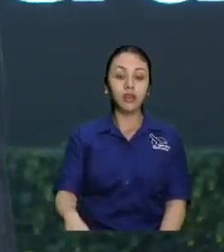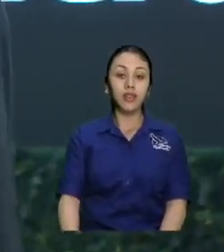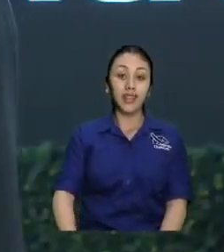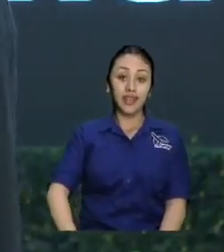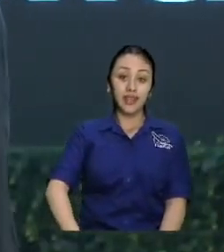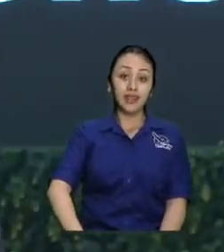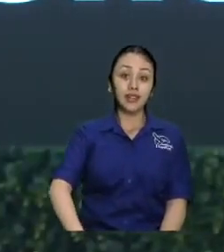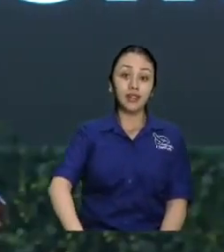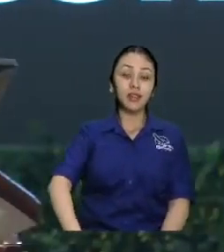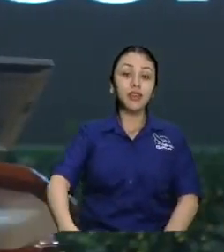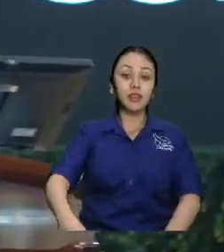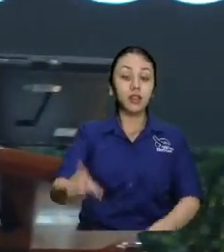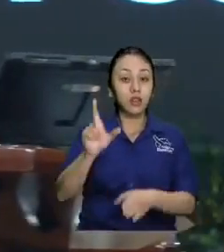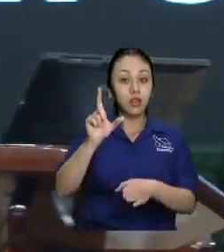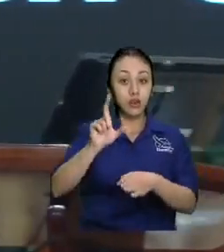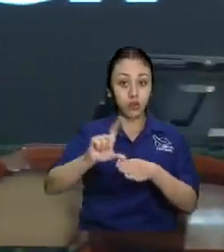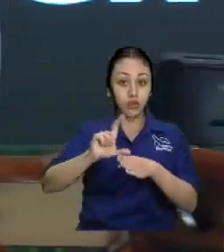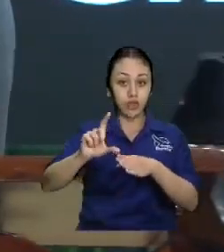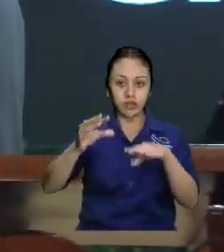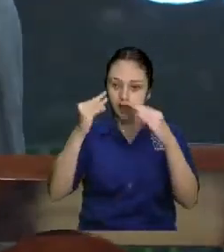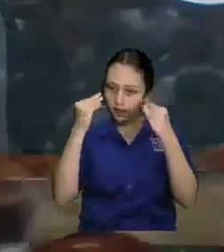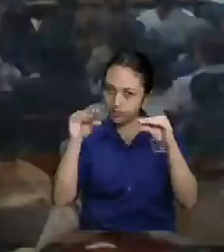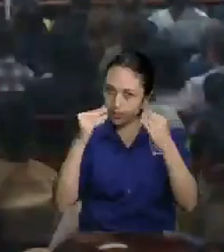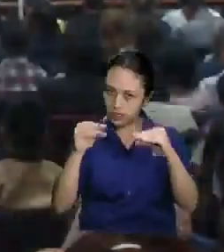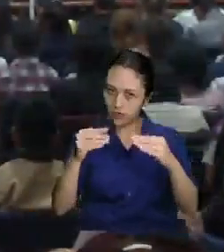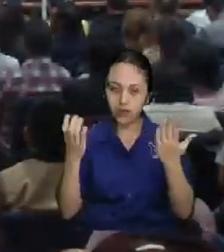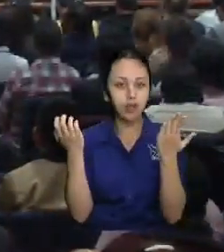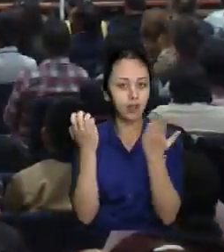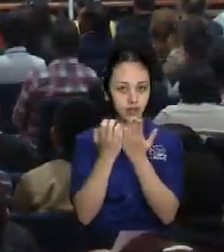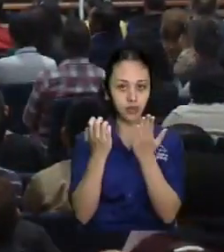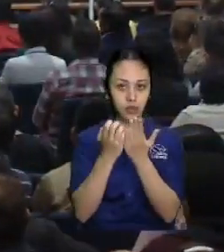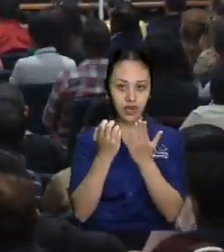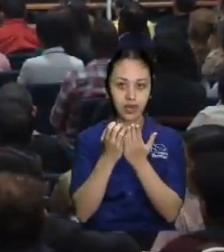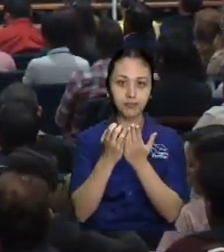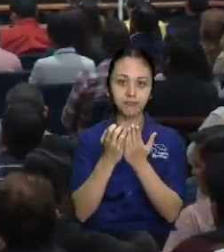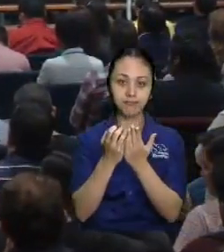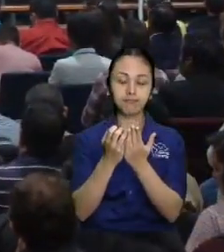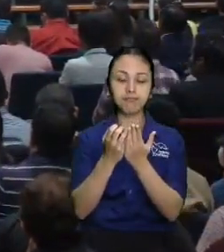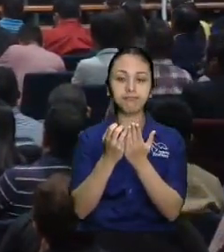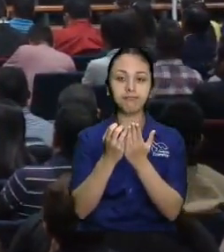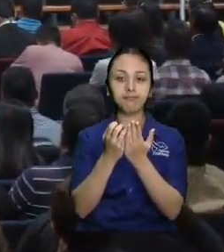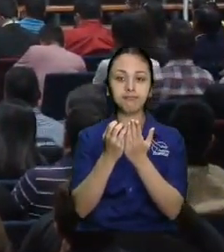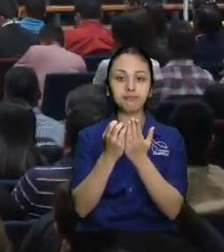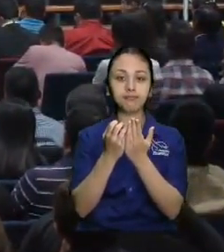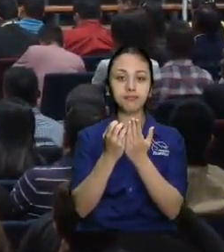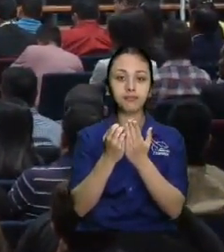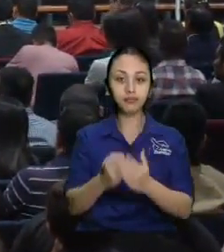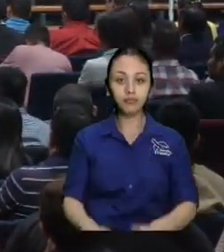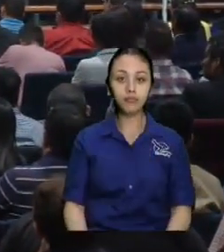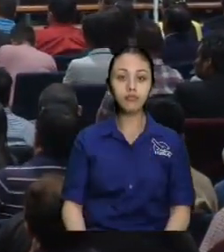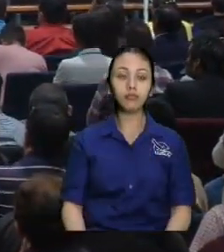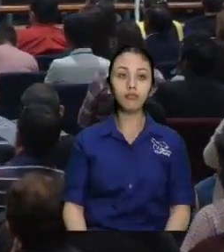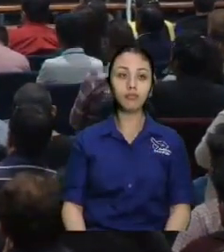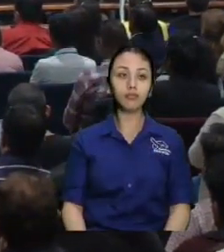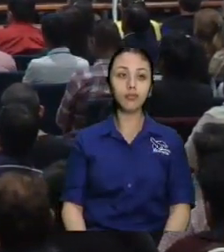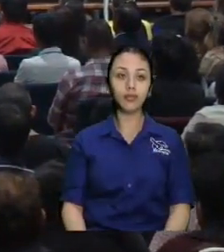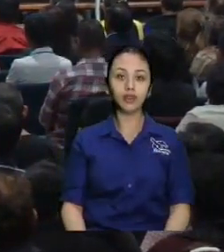nos estaban enseñando en la misma escuela. Por eso se debería haber aprendido en el hogar, ¿verdad? Pero estaba la